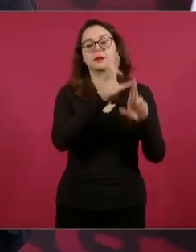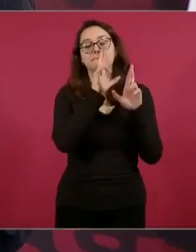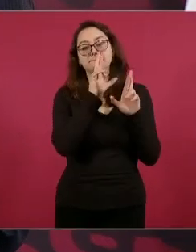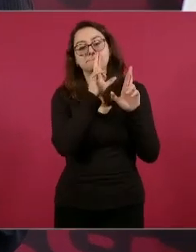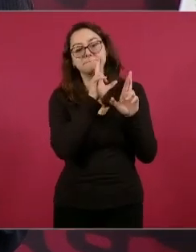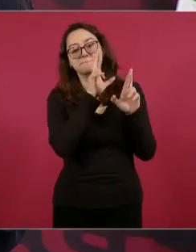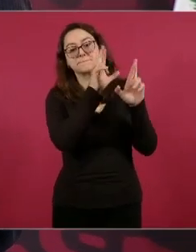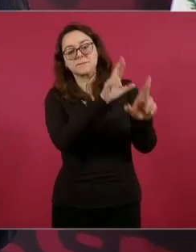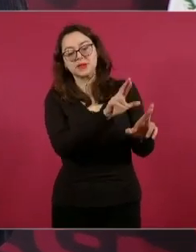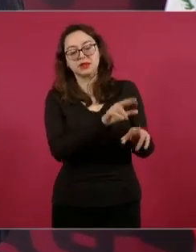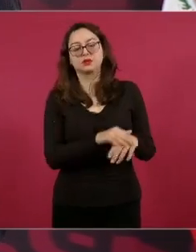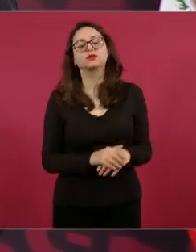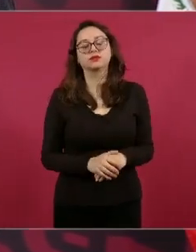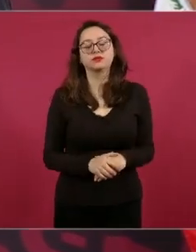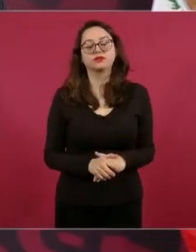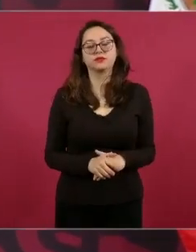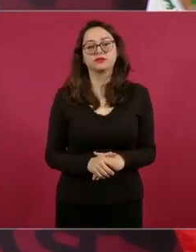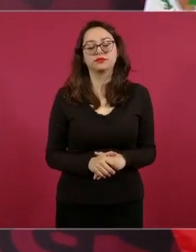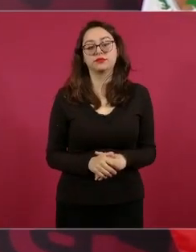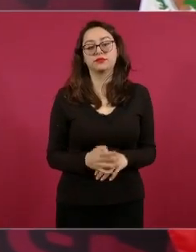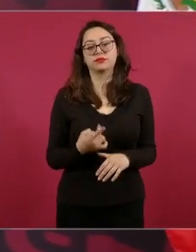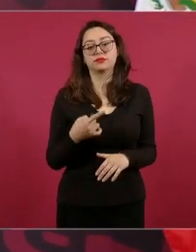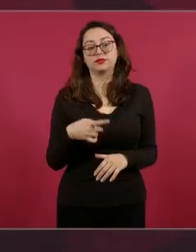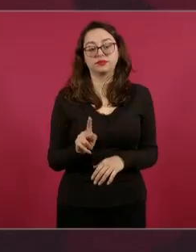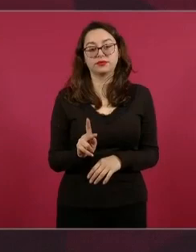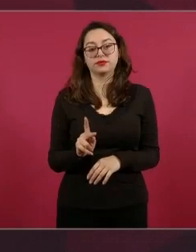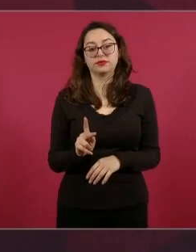mucho porque él es